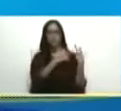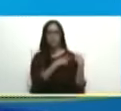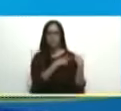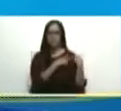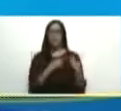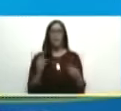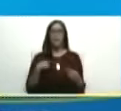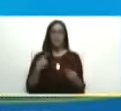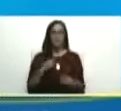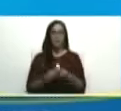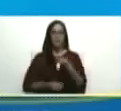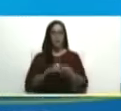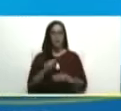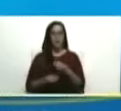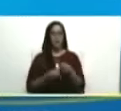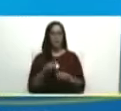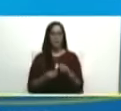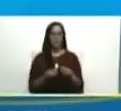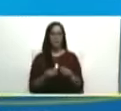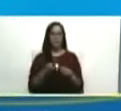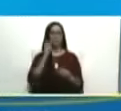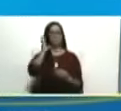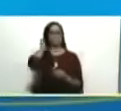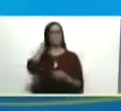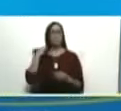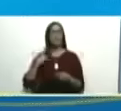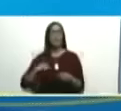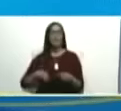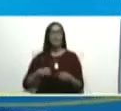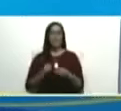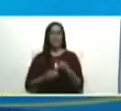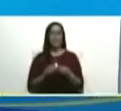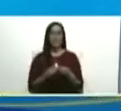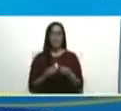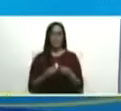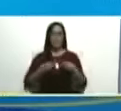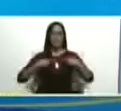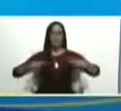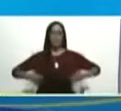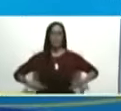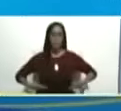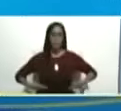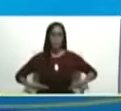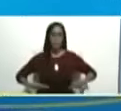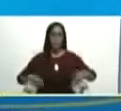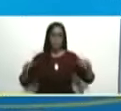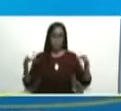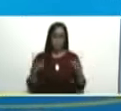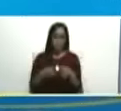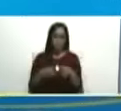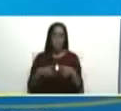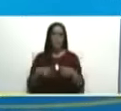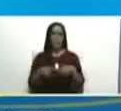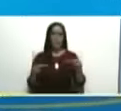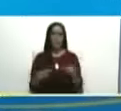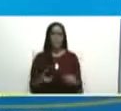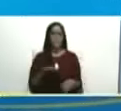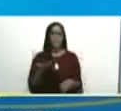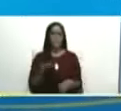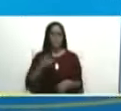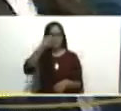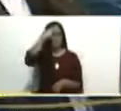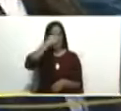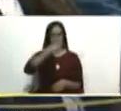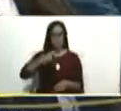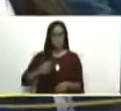venido aplicando de concentrar recursos en sectores vitales y necesarios para la población,